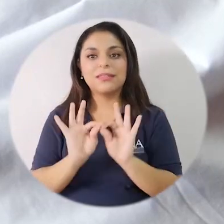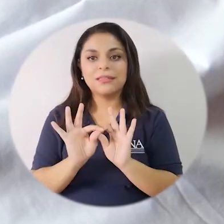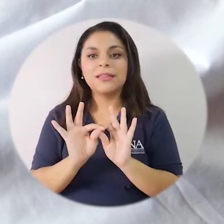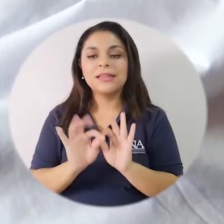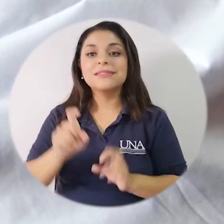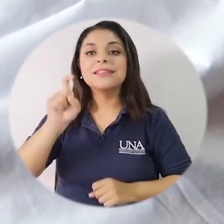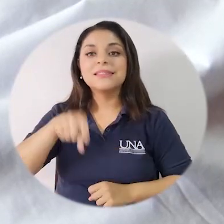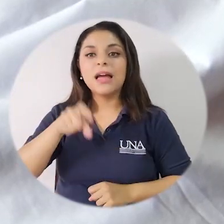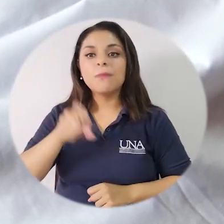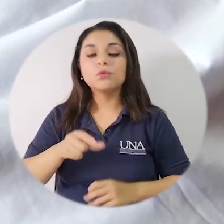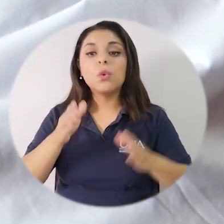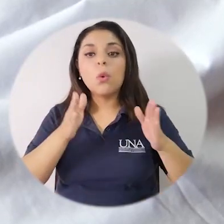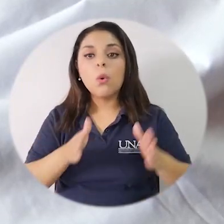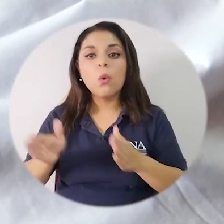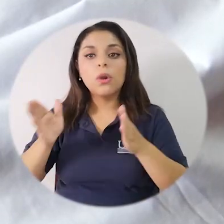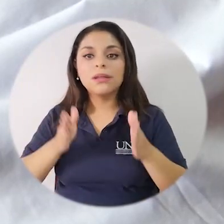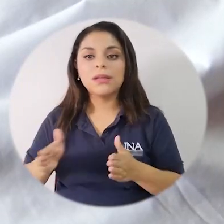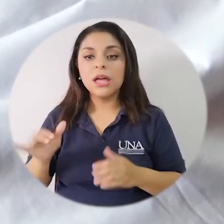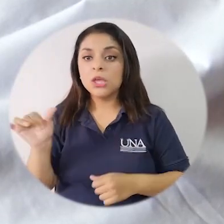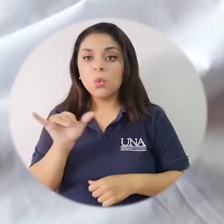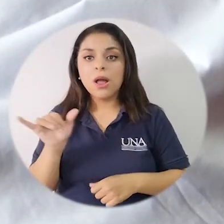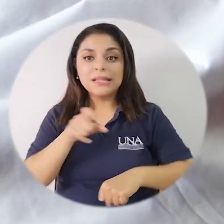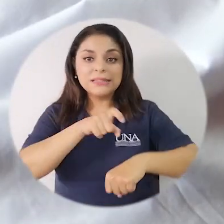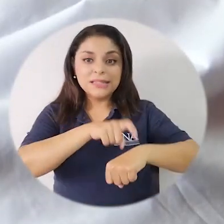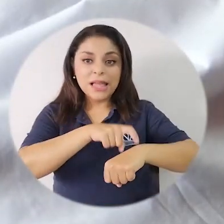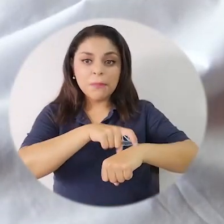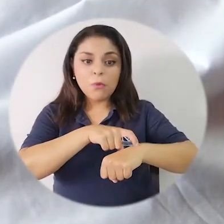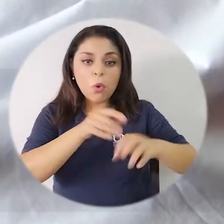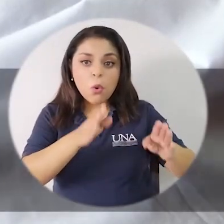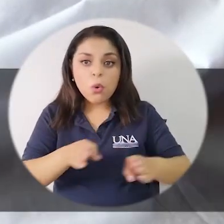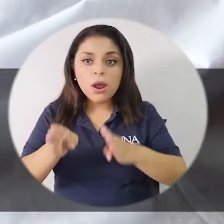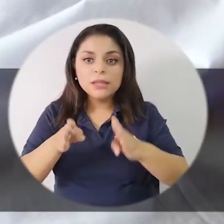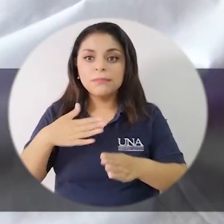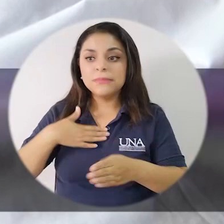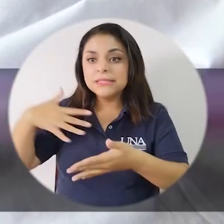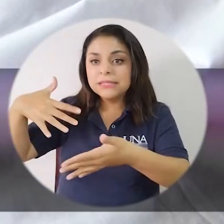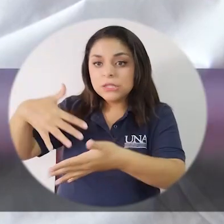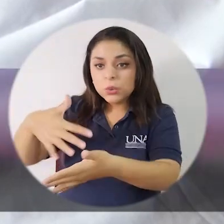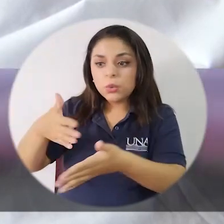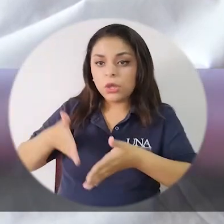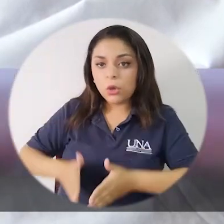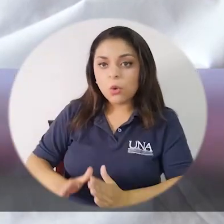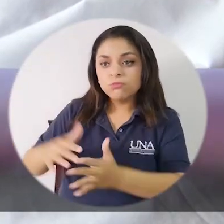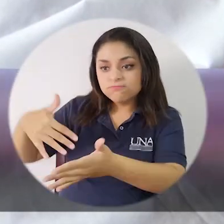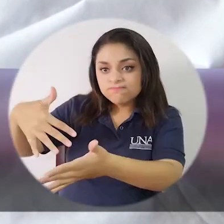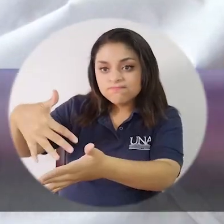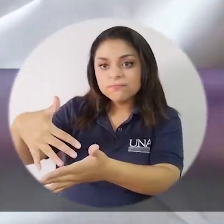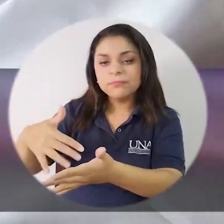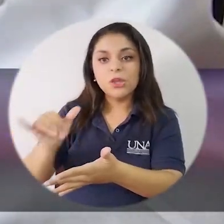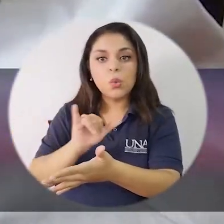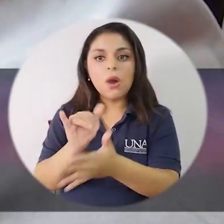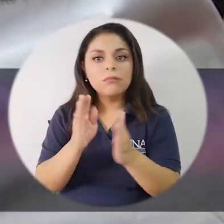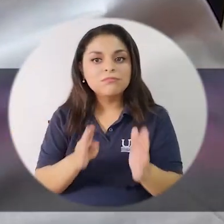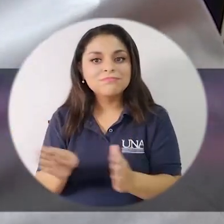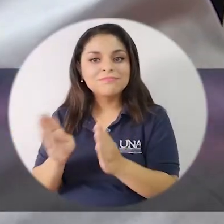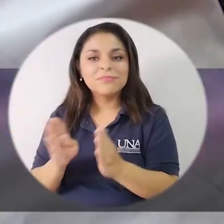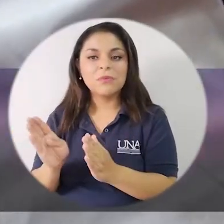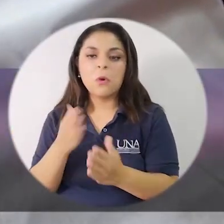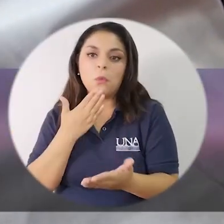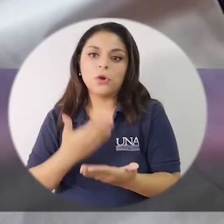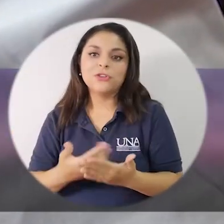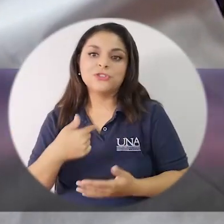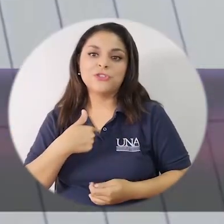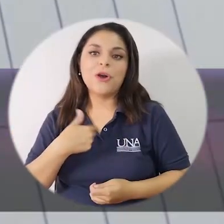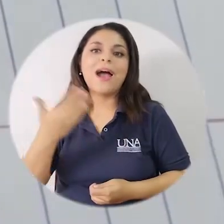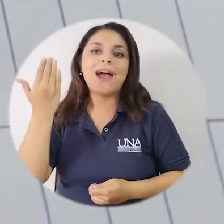Necesitamos organizar, así como se organiza el tiempo para nuestros hijos para que estudien, ¿sí? Hace que a nosotros, bueno, yo lo viví,